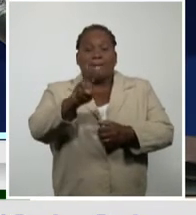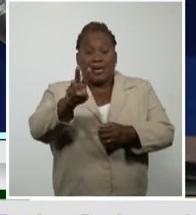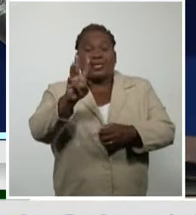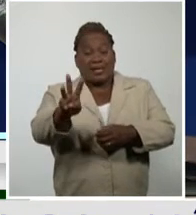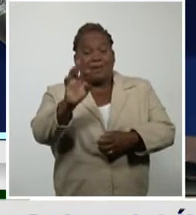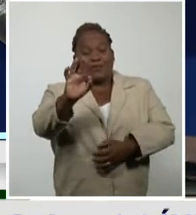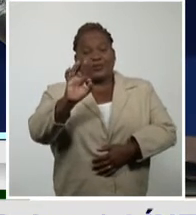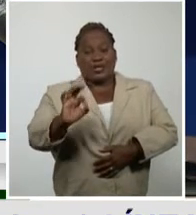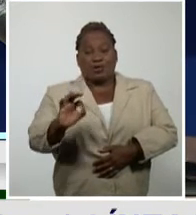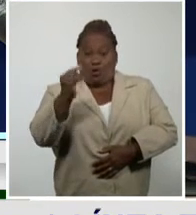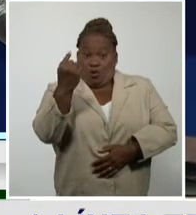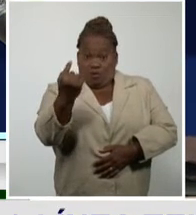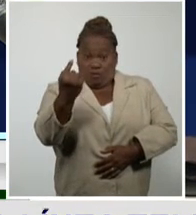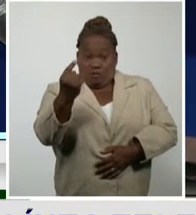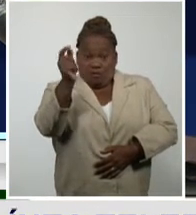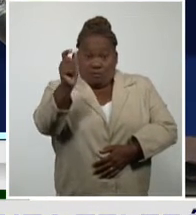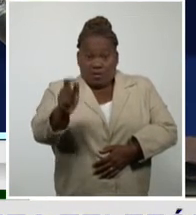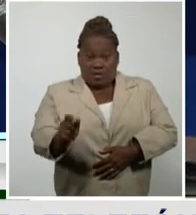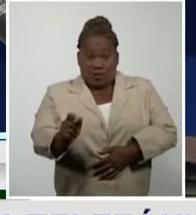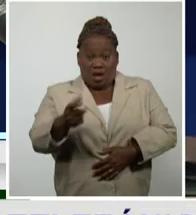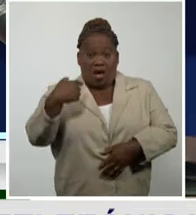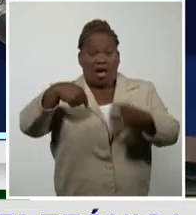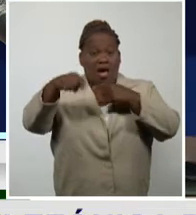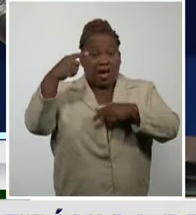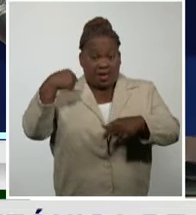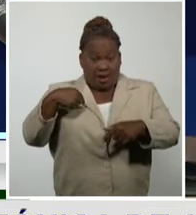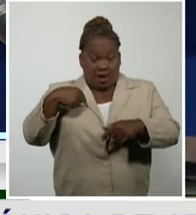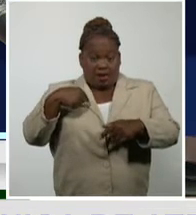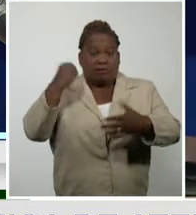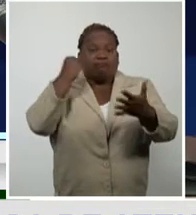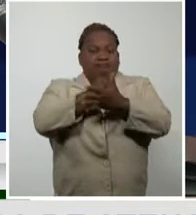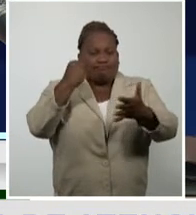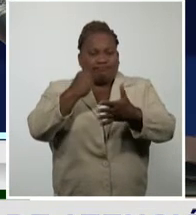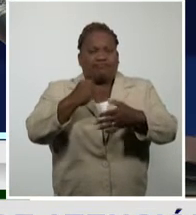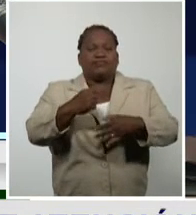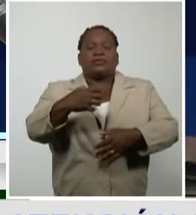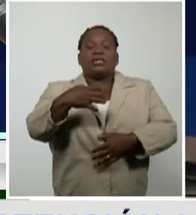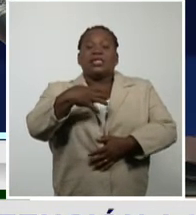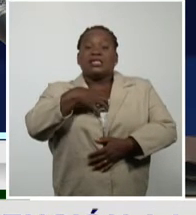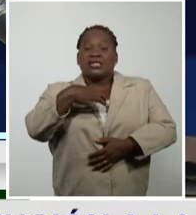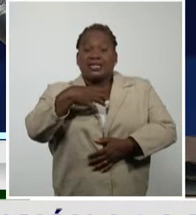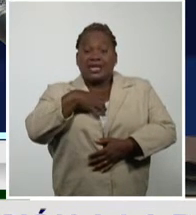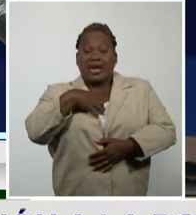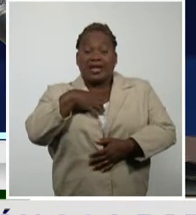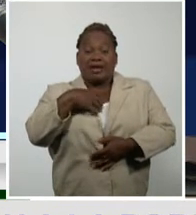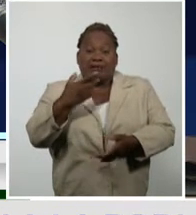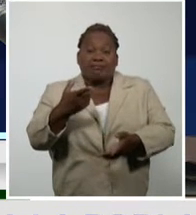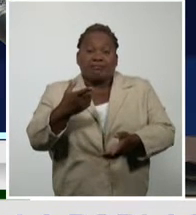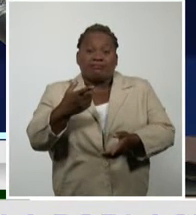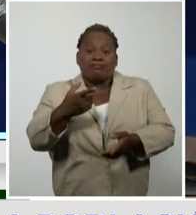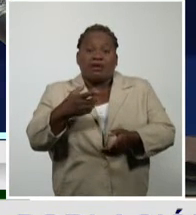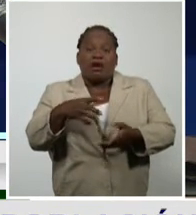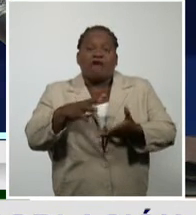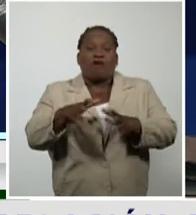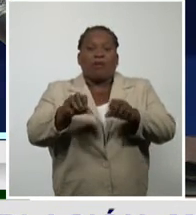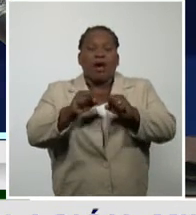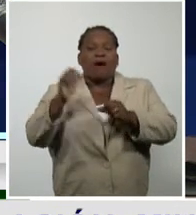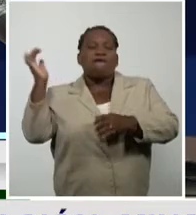Uno de los que se diagnosticó en el día de ayer tiene como antecedente venir del